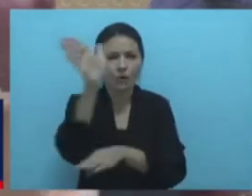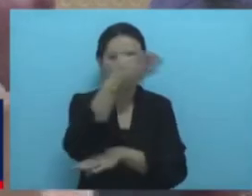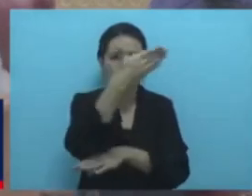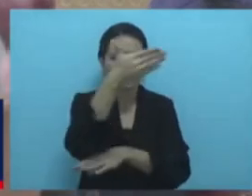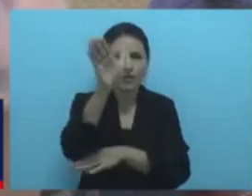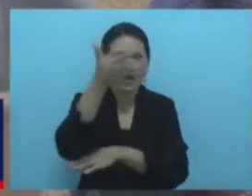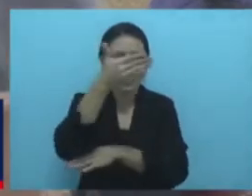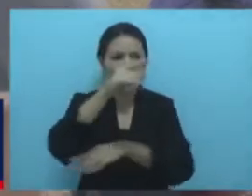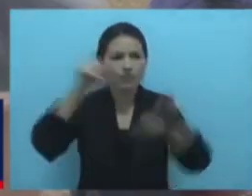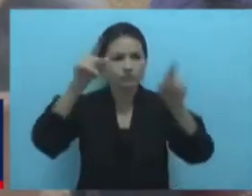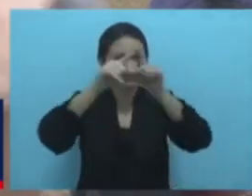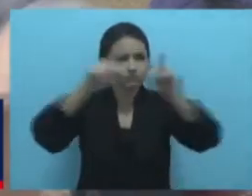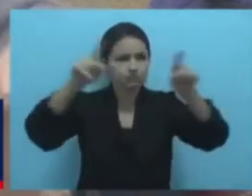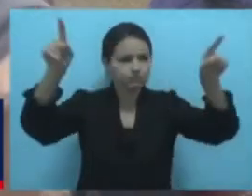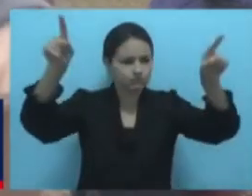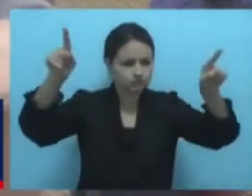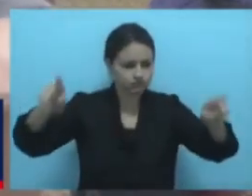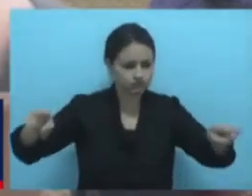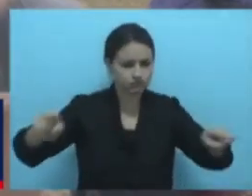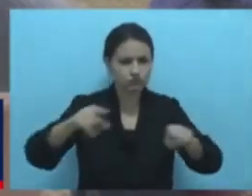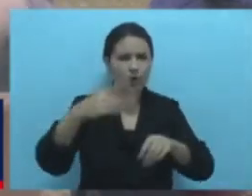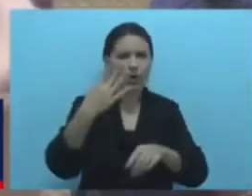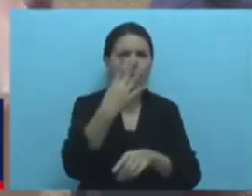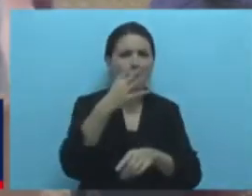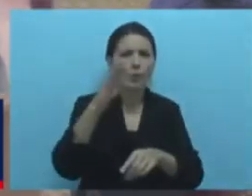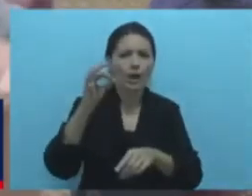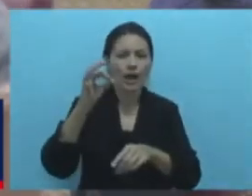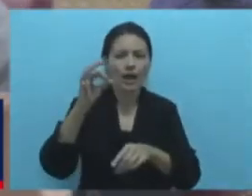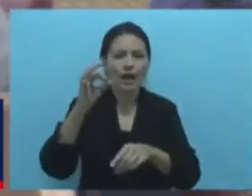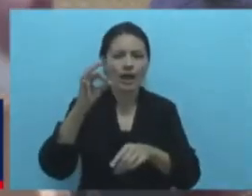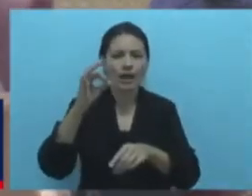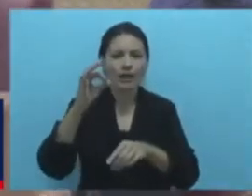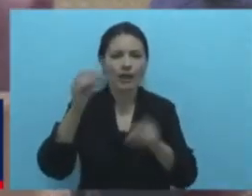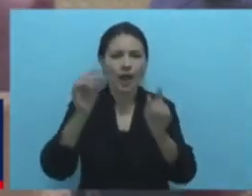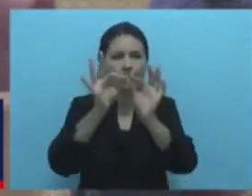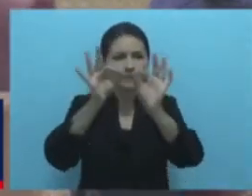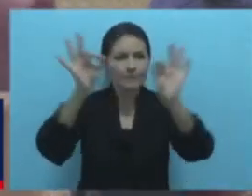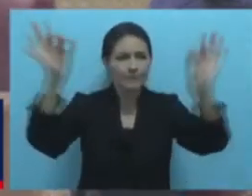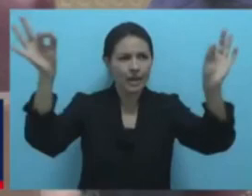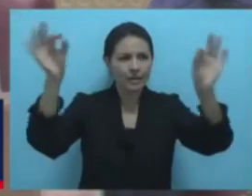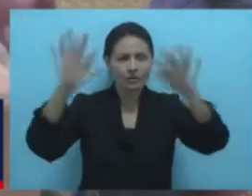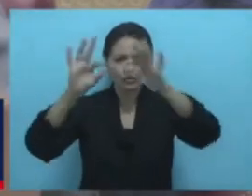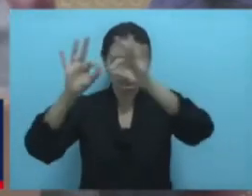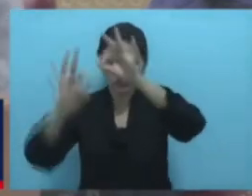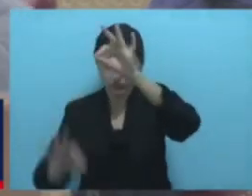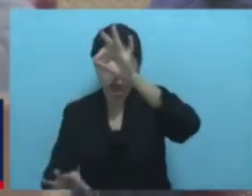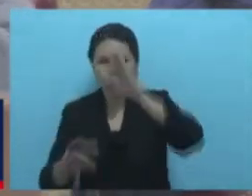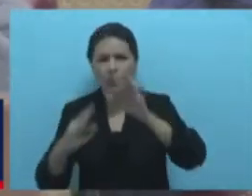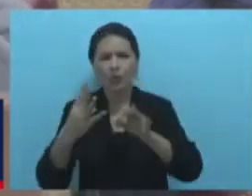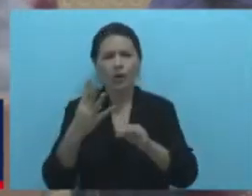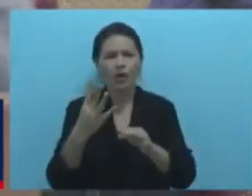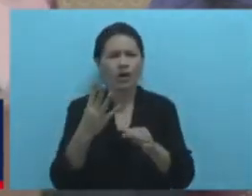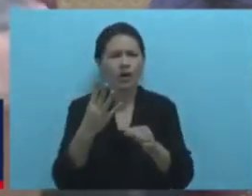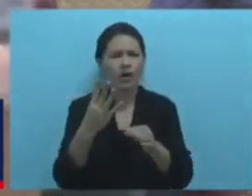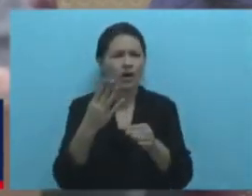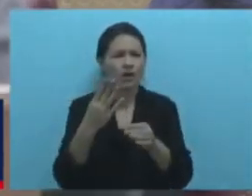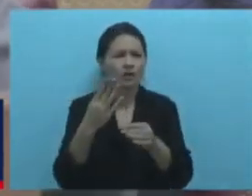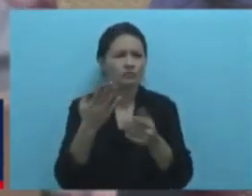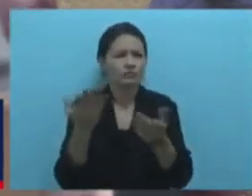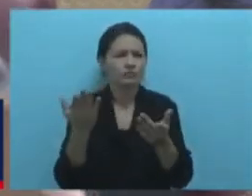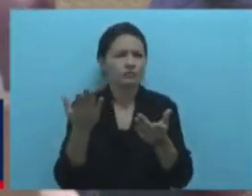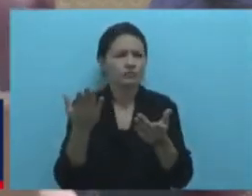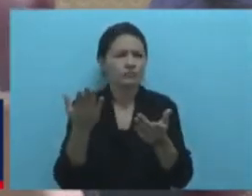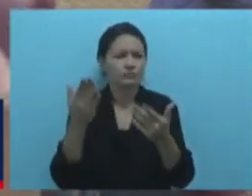desarrollándose desde la visera superior de la cancha de newells en la despedida de Maxi Rodríguez cosa que se vio en todo el